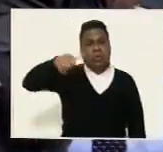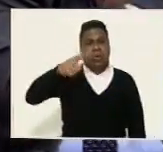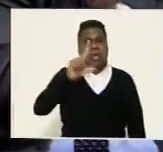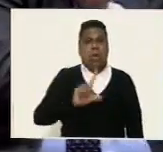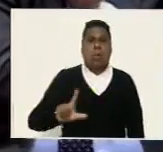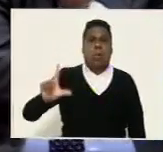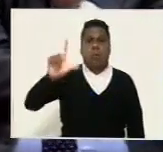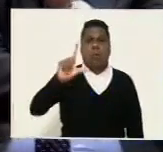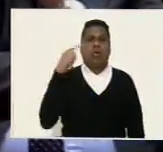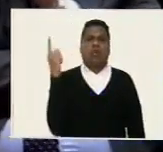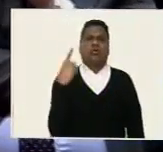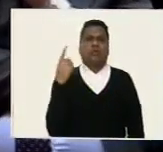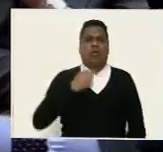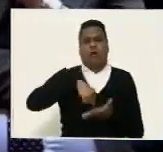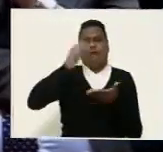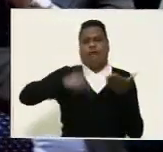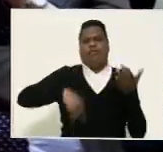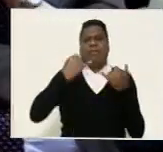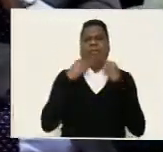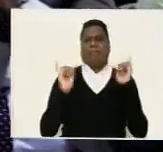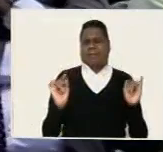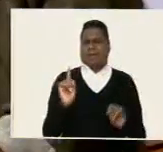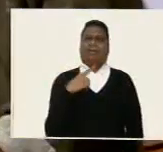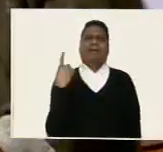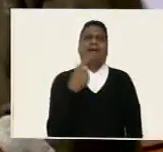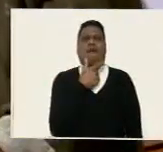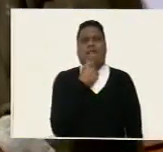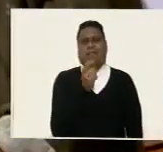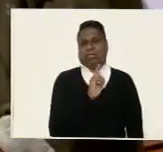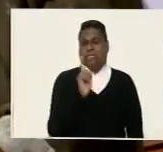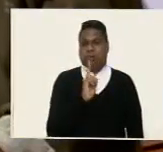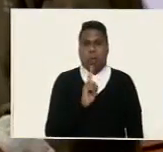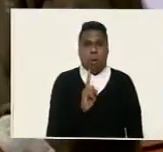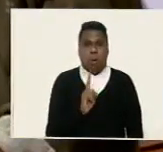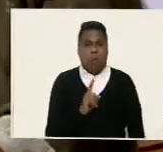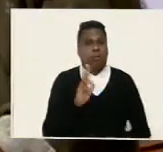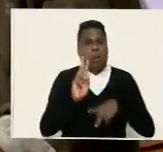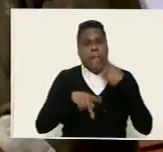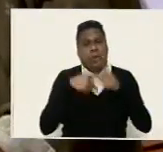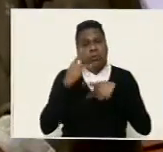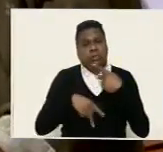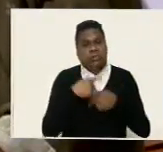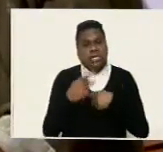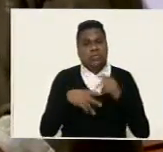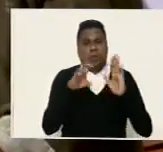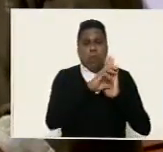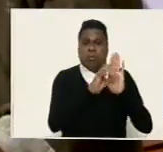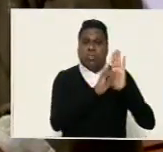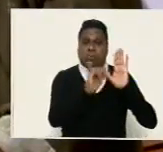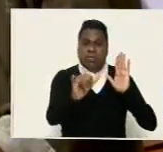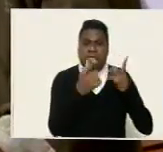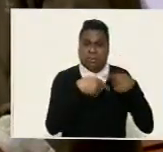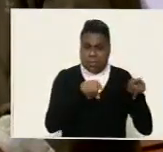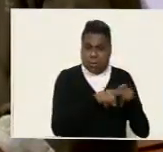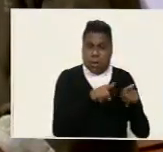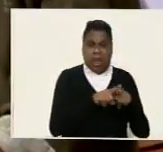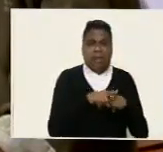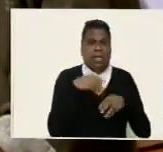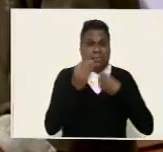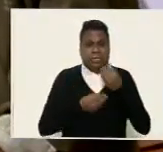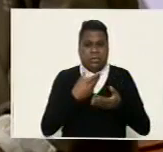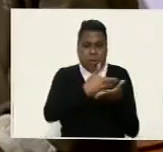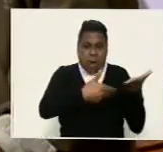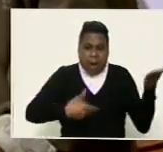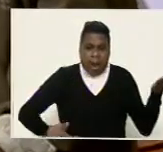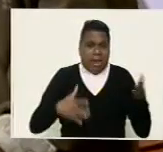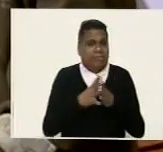simple firma de acta de independencia, sino el producto de un proceso constituyente que elaboró esa Carta